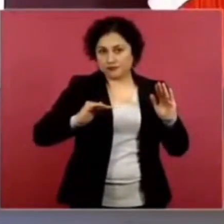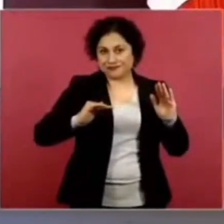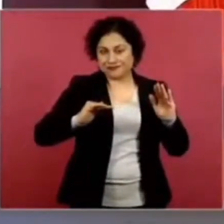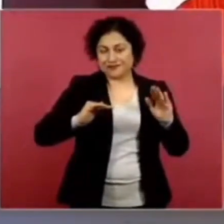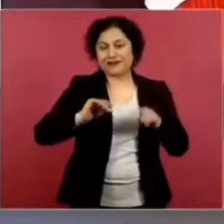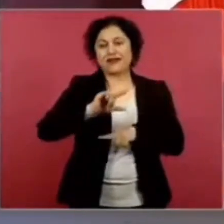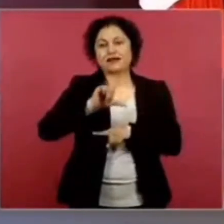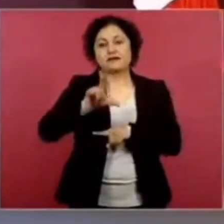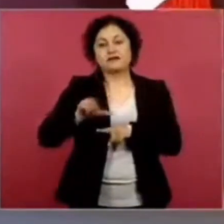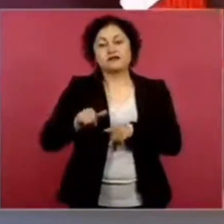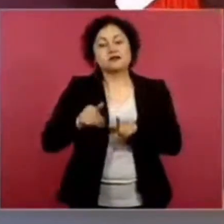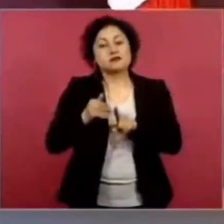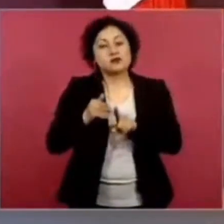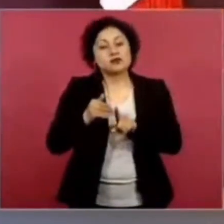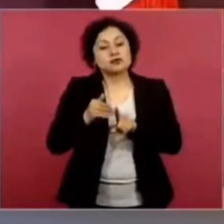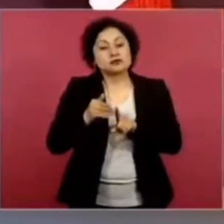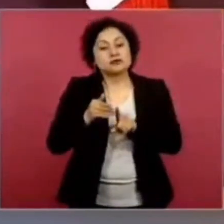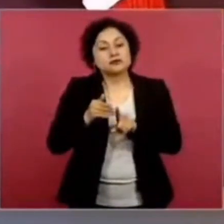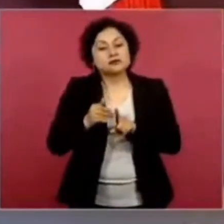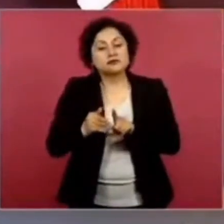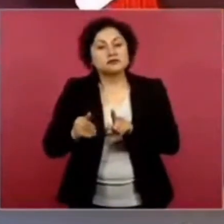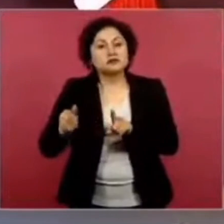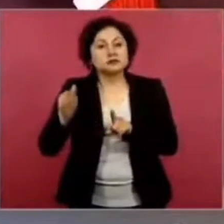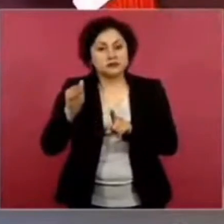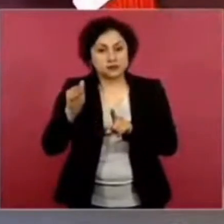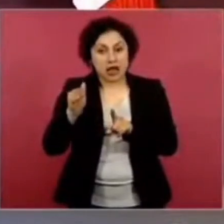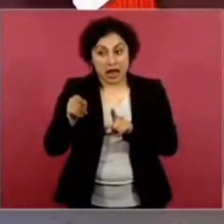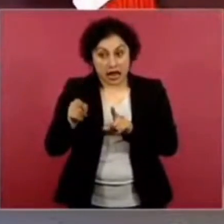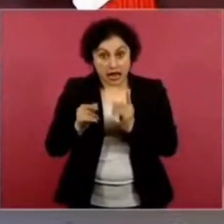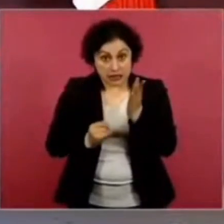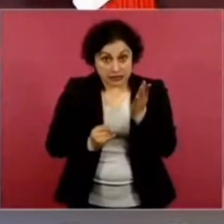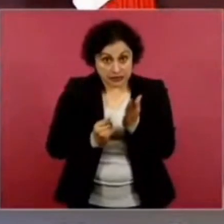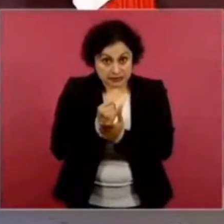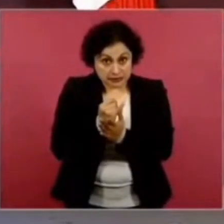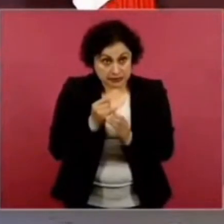Y de aquí que se toma esa decisión,